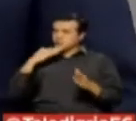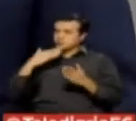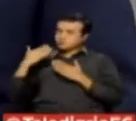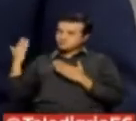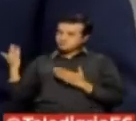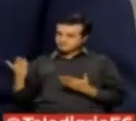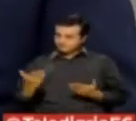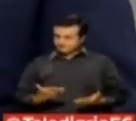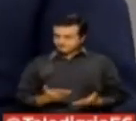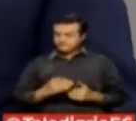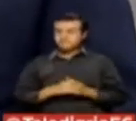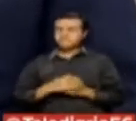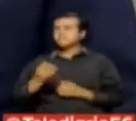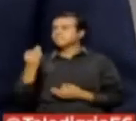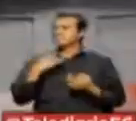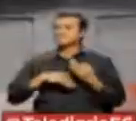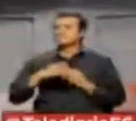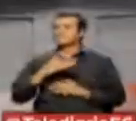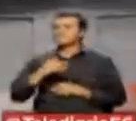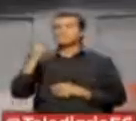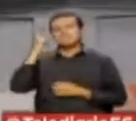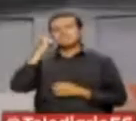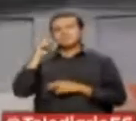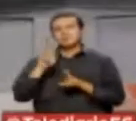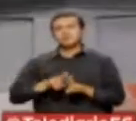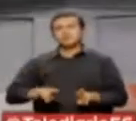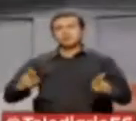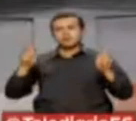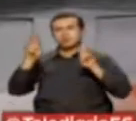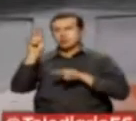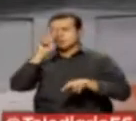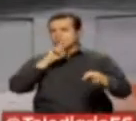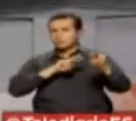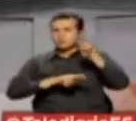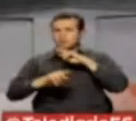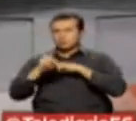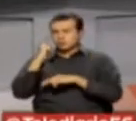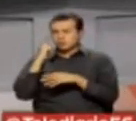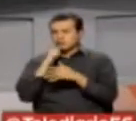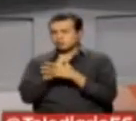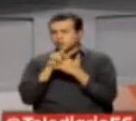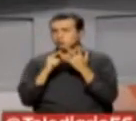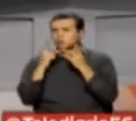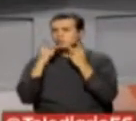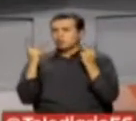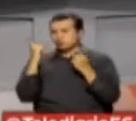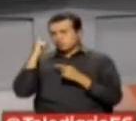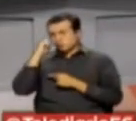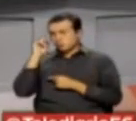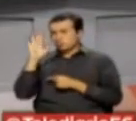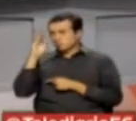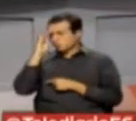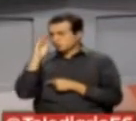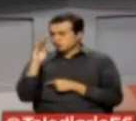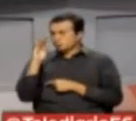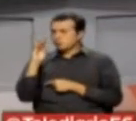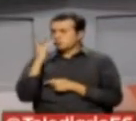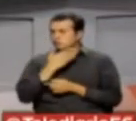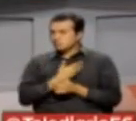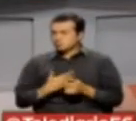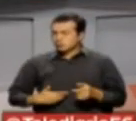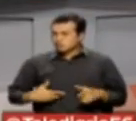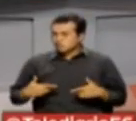bienvenida díganos desde el punto de vista de unicef cómo evalúan las políticas públicas actuales del gobierno del presidente